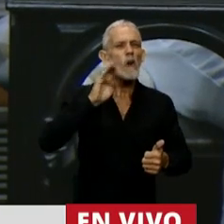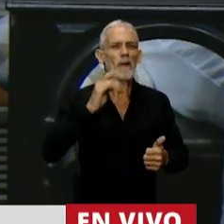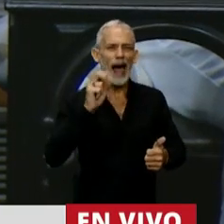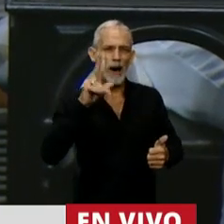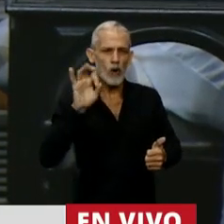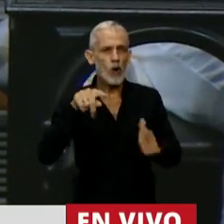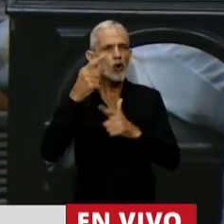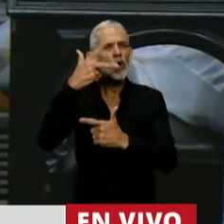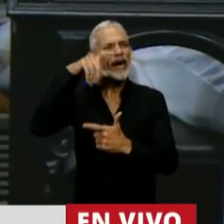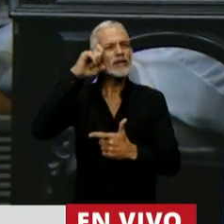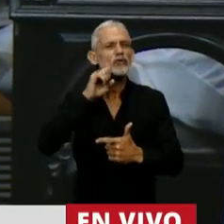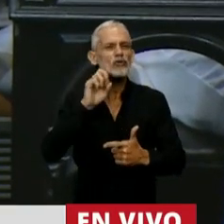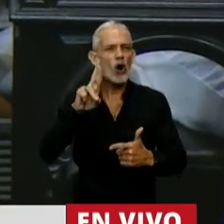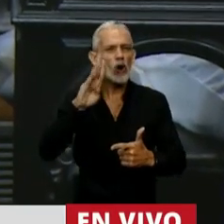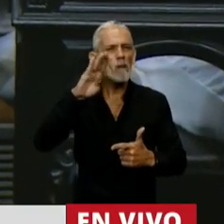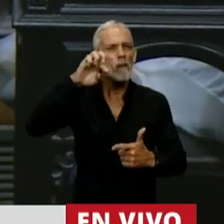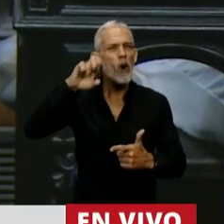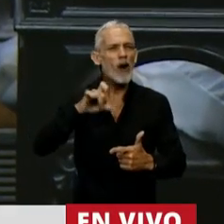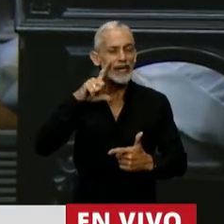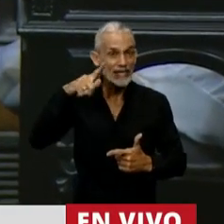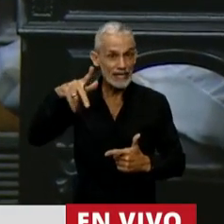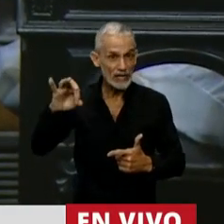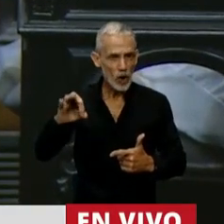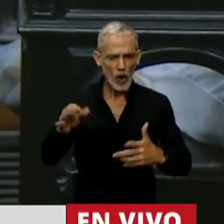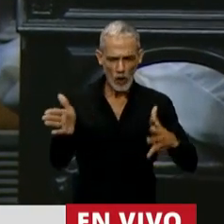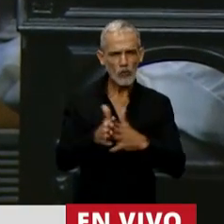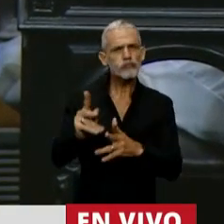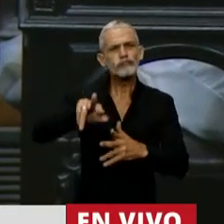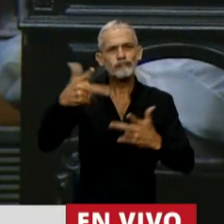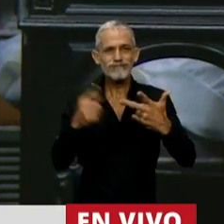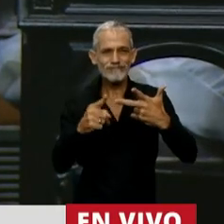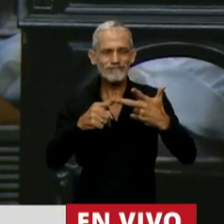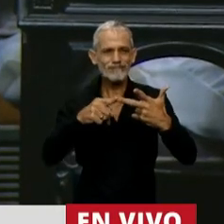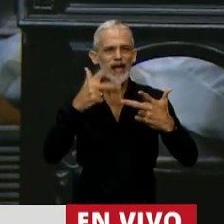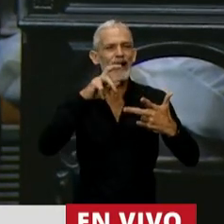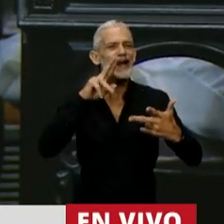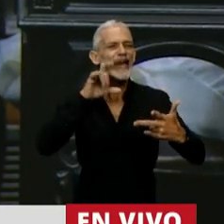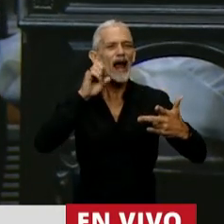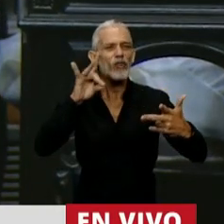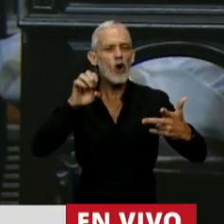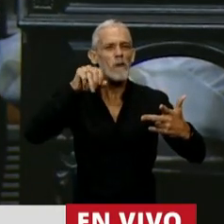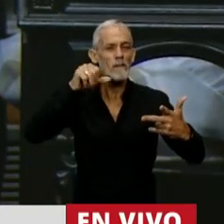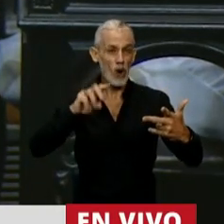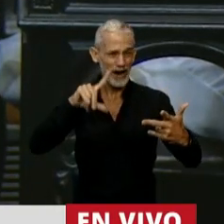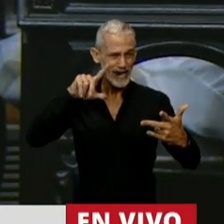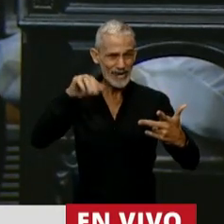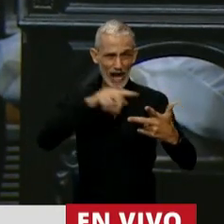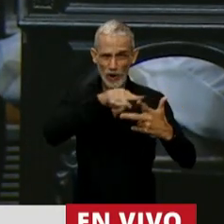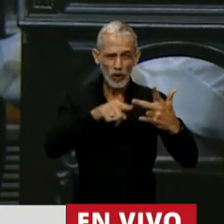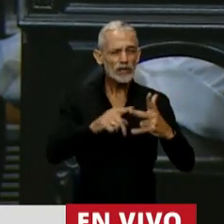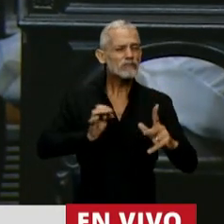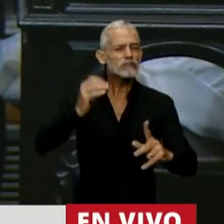y Héctor Polino, junto con otro gran diputado, Ricardo Molinas, quienes presentaron